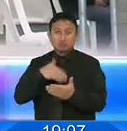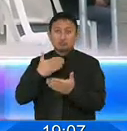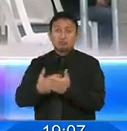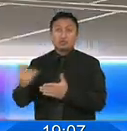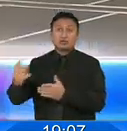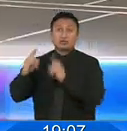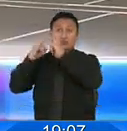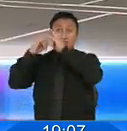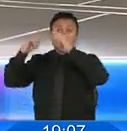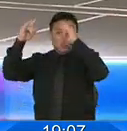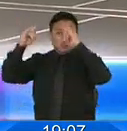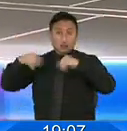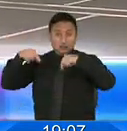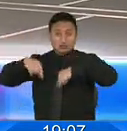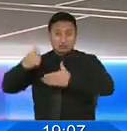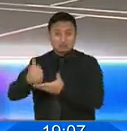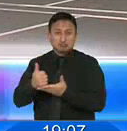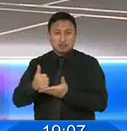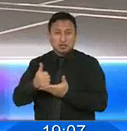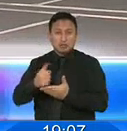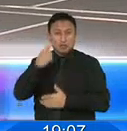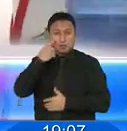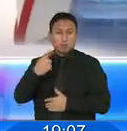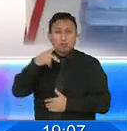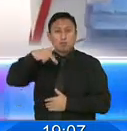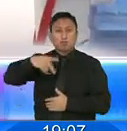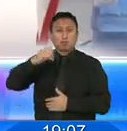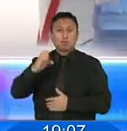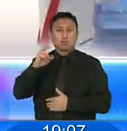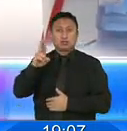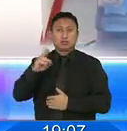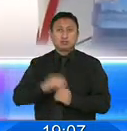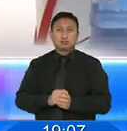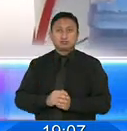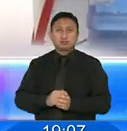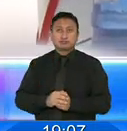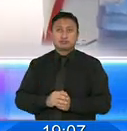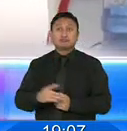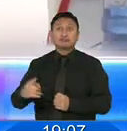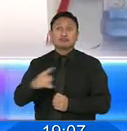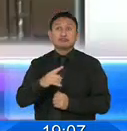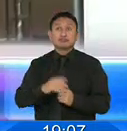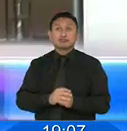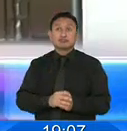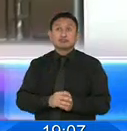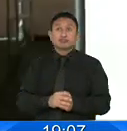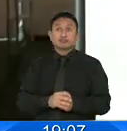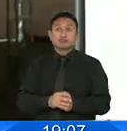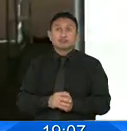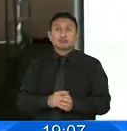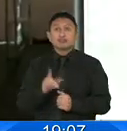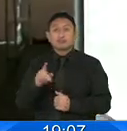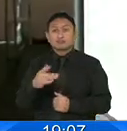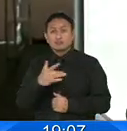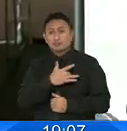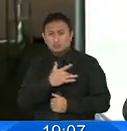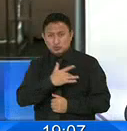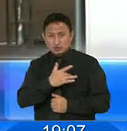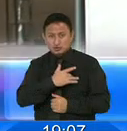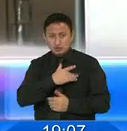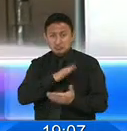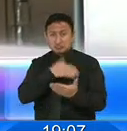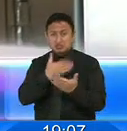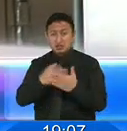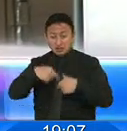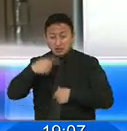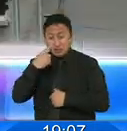triaje para realizarse una prueba PCR. Ese es el caso de Rodrigo Pucha. Por unos síntomas que tenía, entonces eso me vienen a hacer la prueba, a